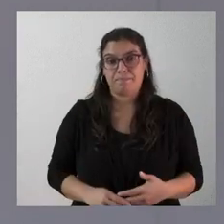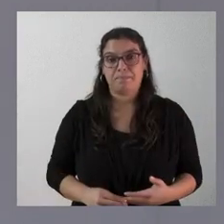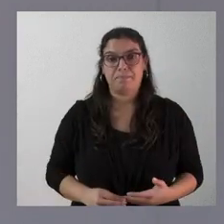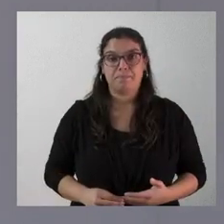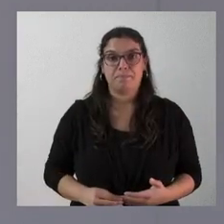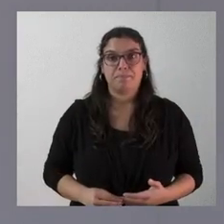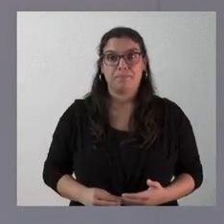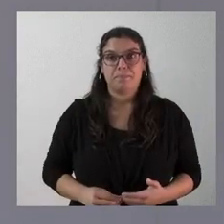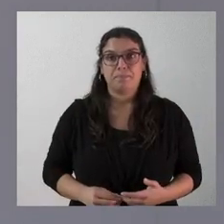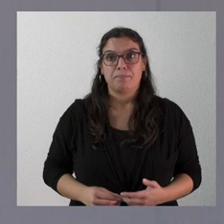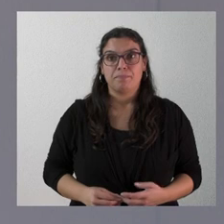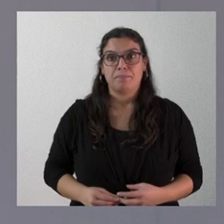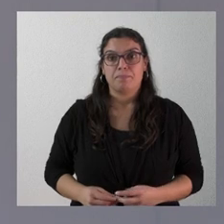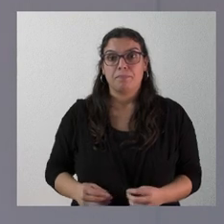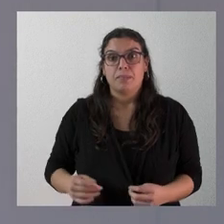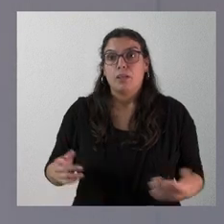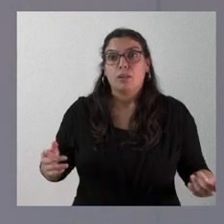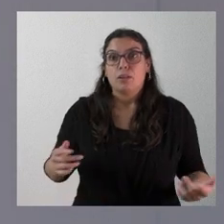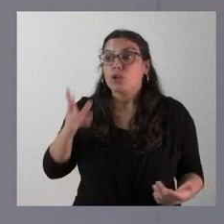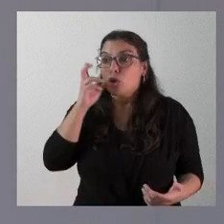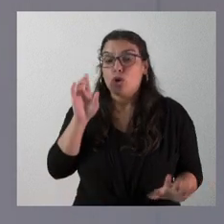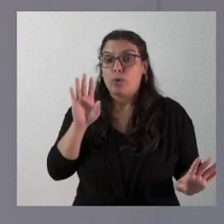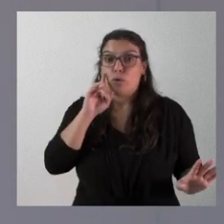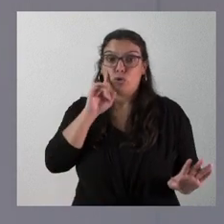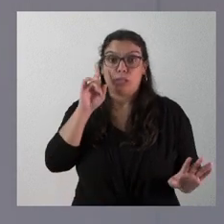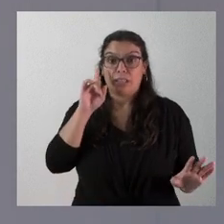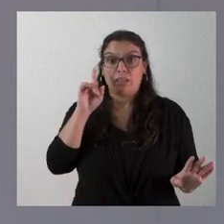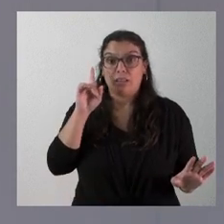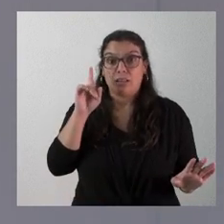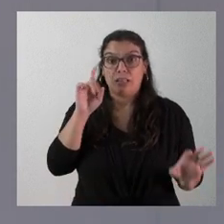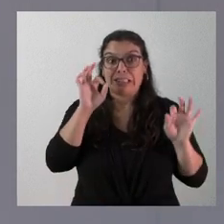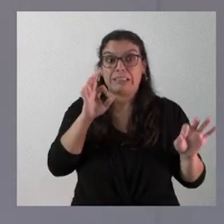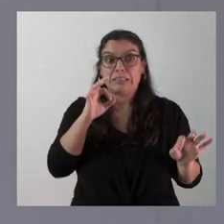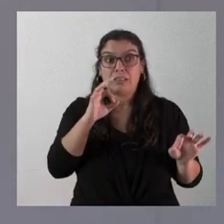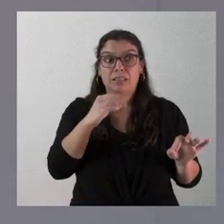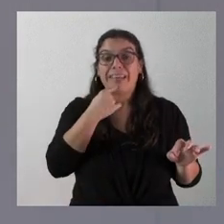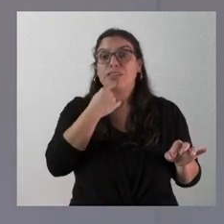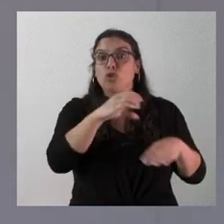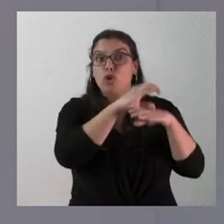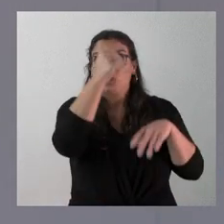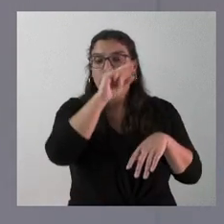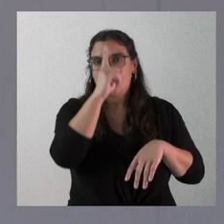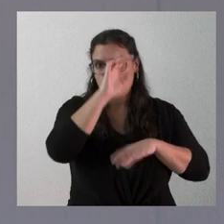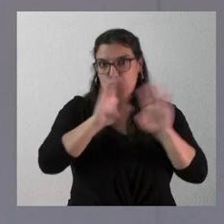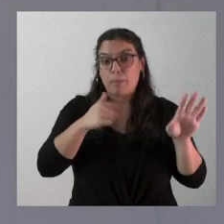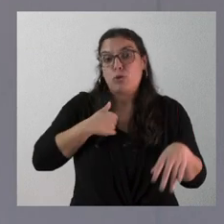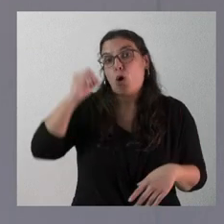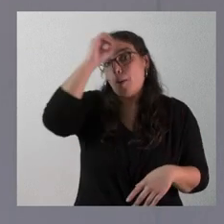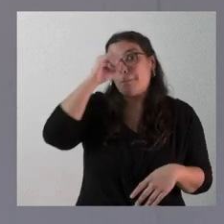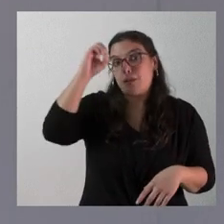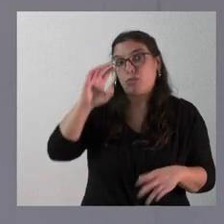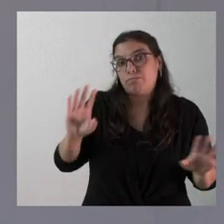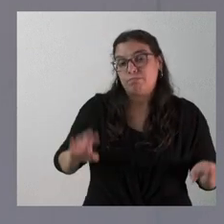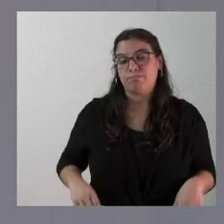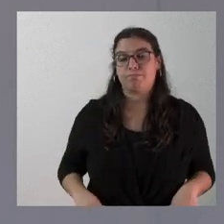es que yo no lo Ha oído yo le puedo dar que yo no la huido en concreto que haya dicho pero sí que le puedo decir lo que yo opino que la